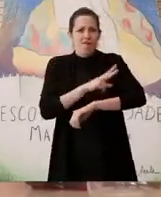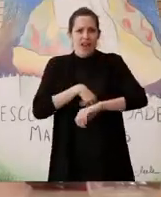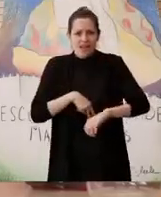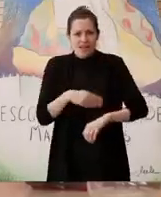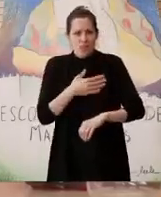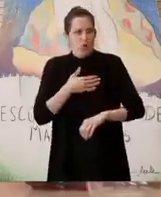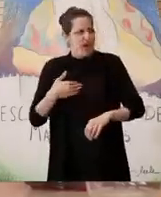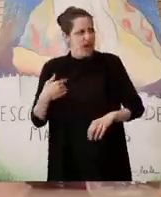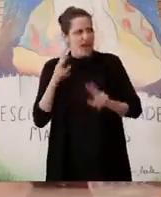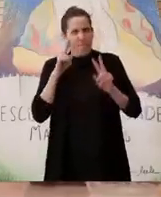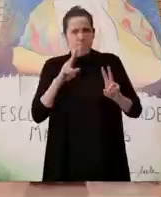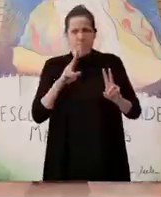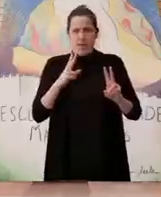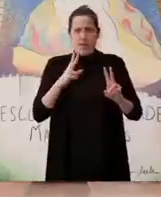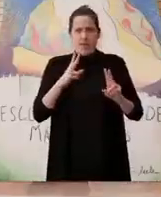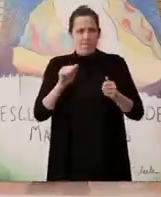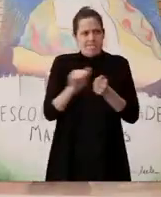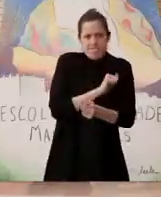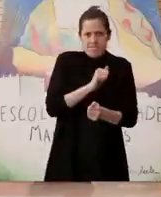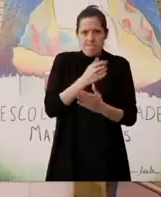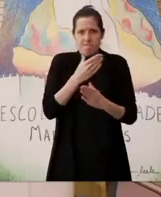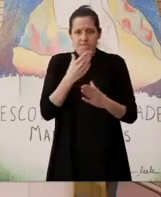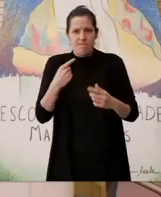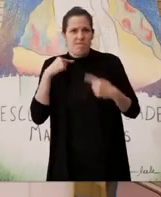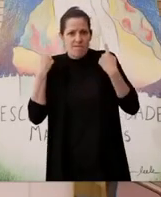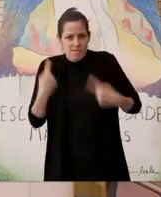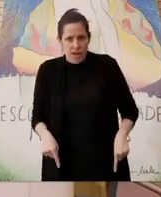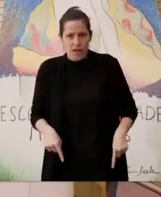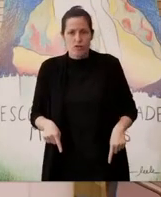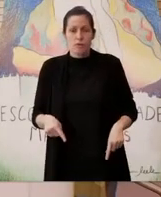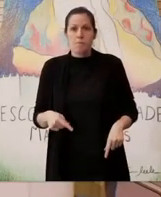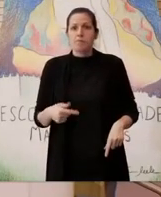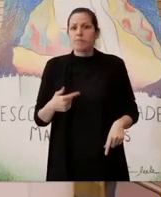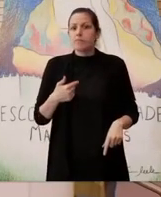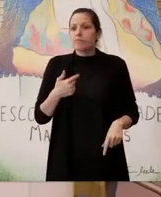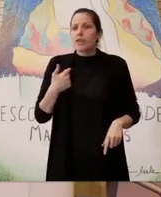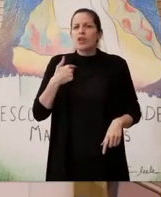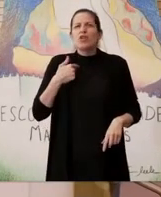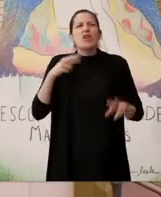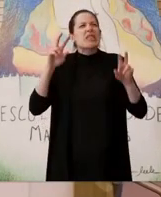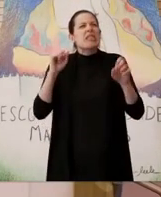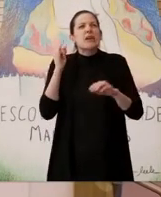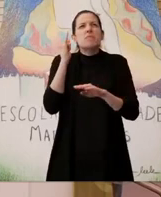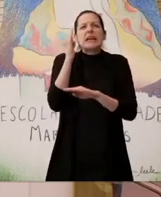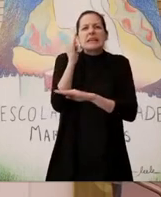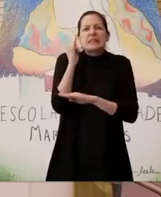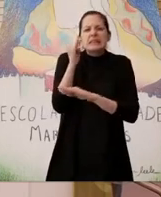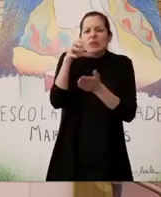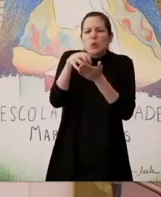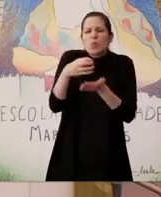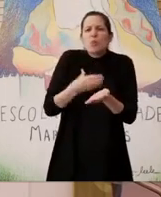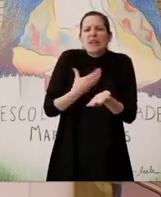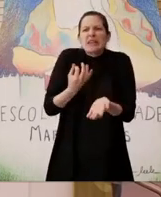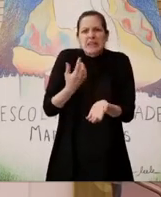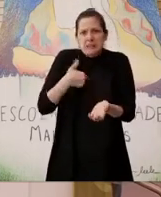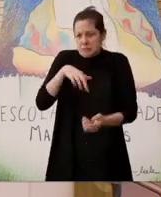que nosotros no teníamos ni idea de lo que era una institución municipal ni idea lo primero que se nos ocurrió